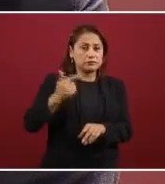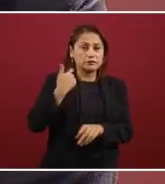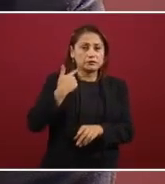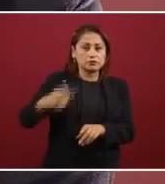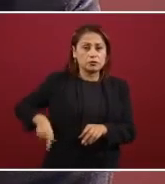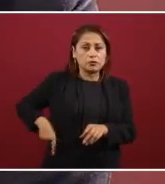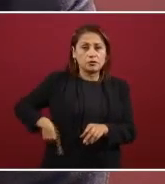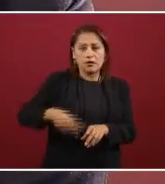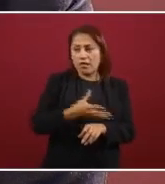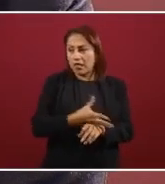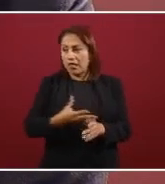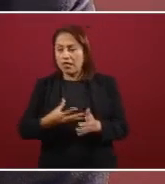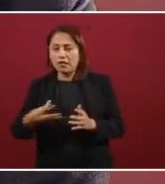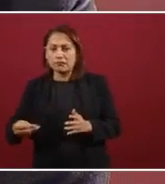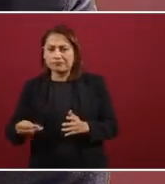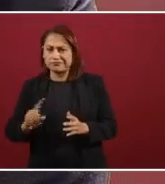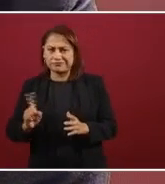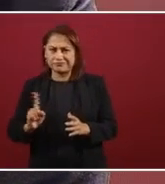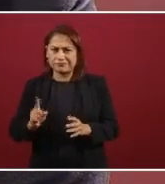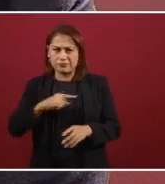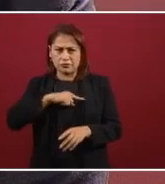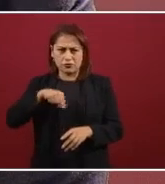Somos progresistas.